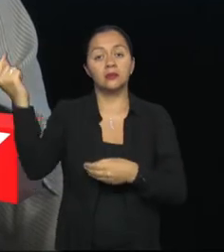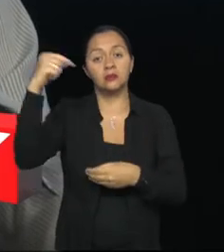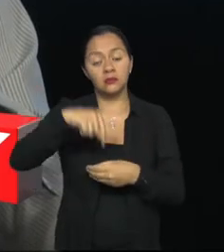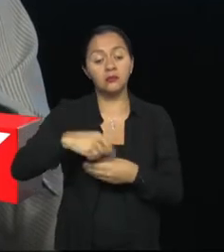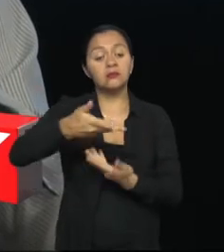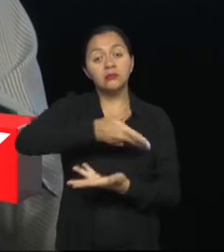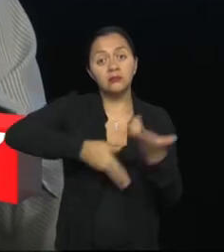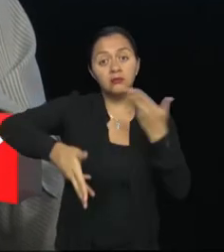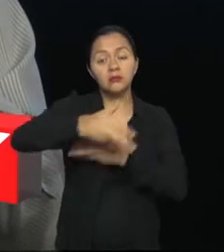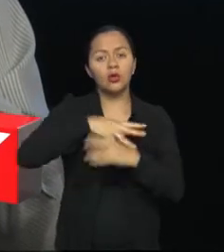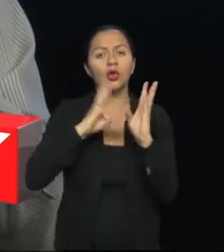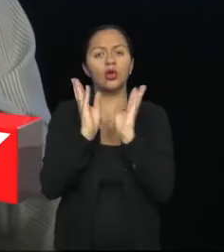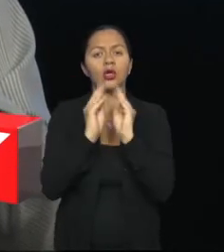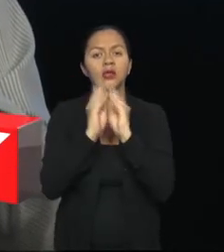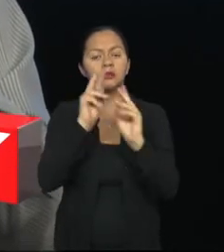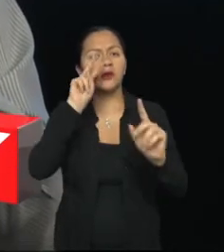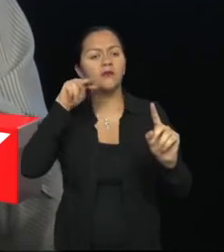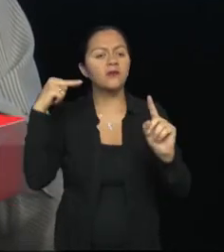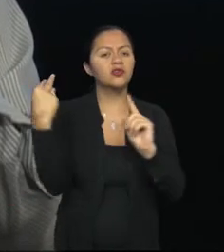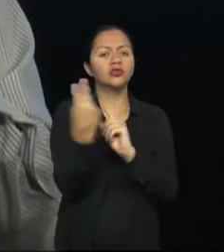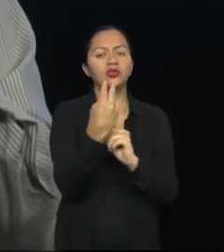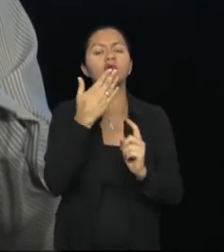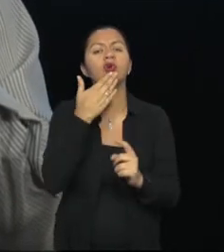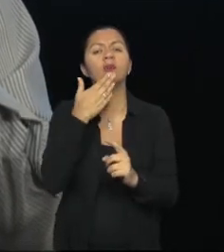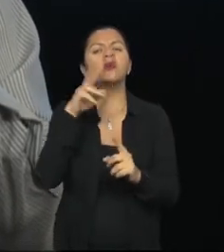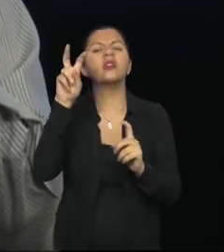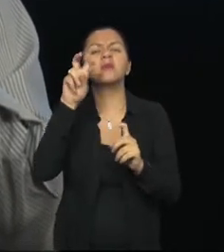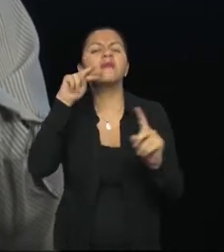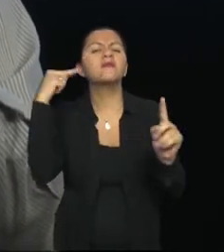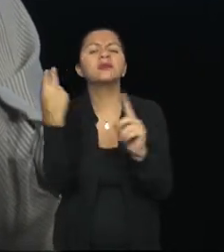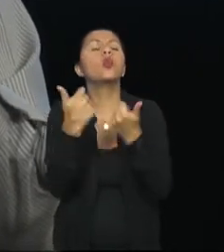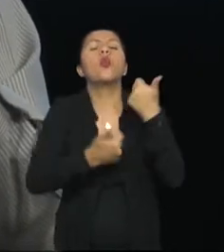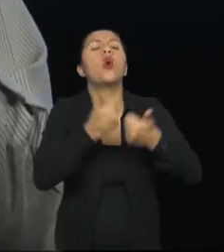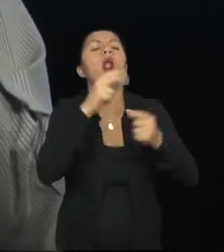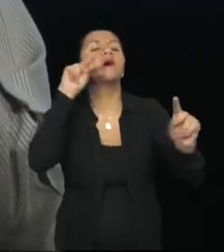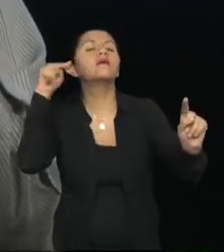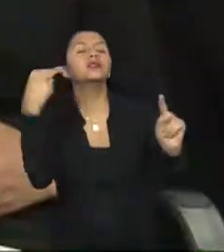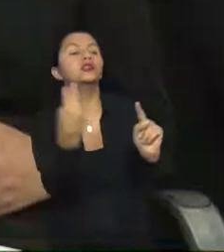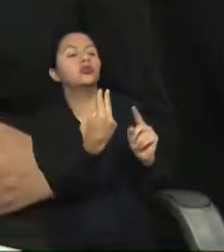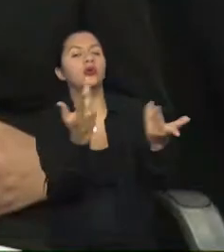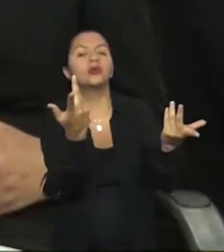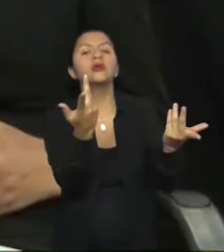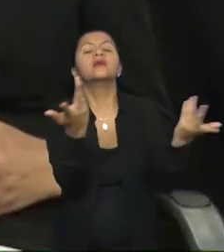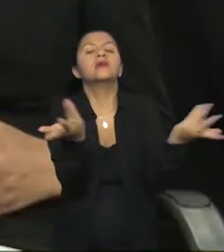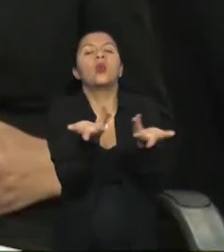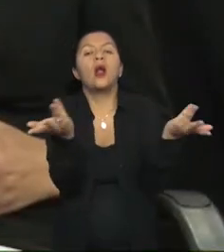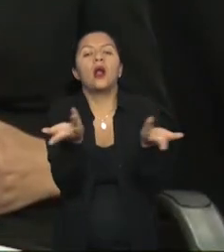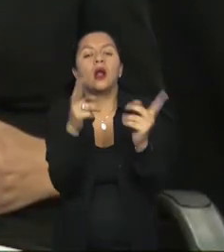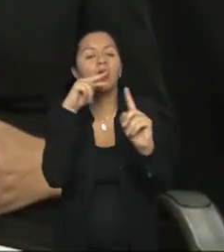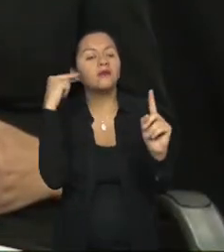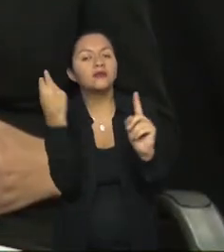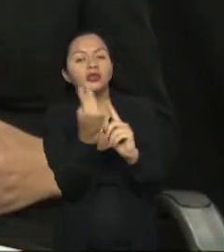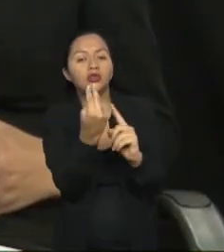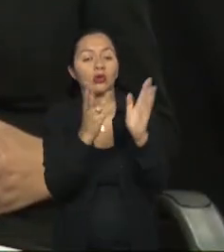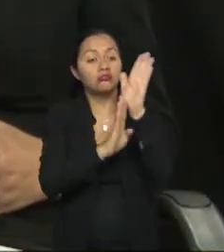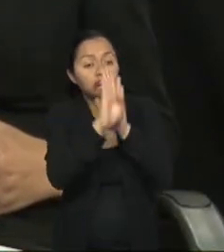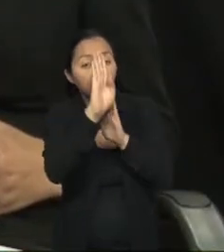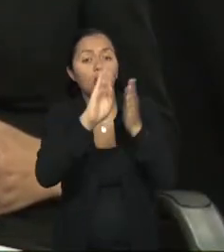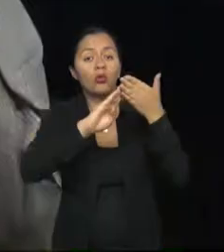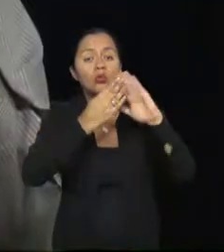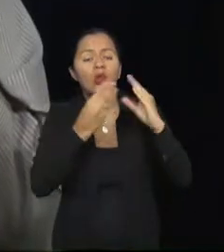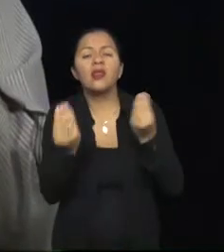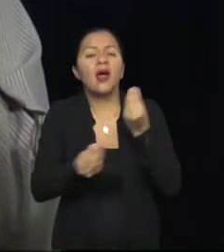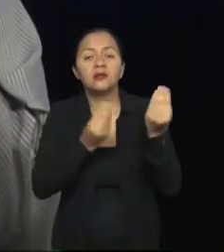Congreso, ¿desde qué perspectivas vamos a topar los temas en el ámbito de rehabilitación base de la comunidad? Porque en ese